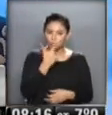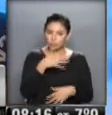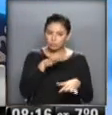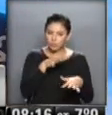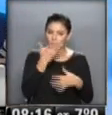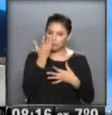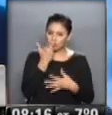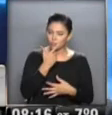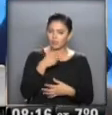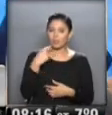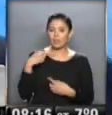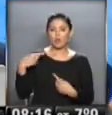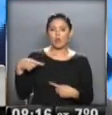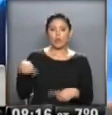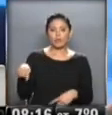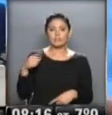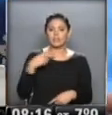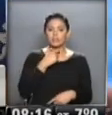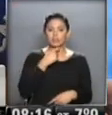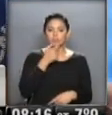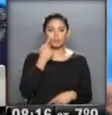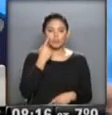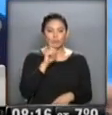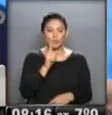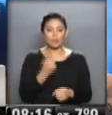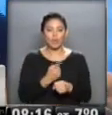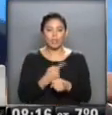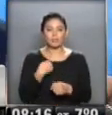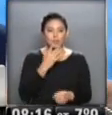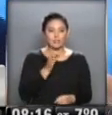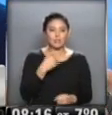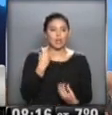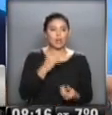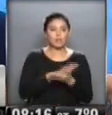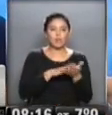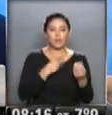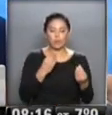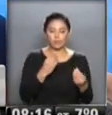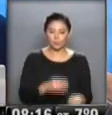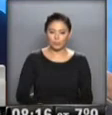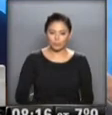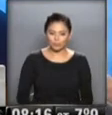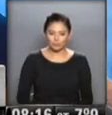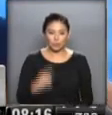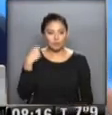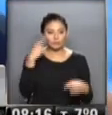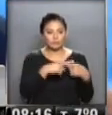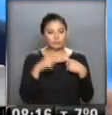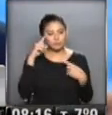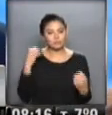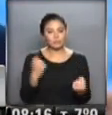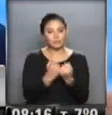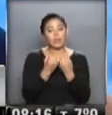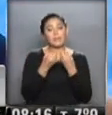gustaba. Las cosas que ellos no veían son las que yo sí veía con facilidad de poder llevarlas a la práctica. Conciliamos esa propuesta